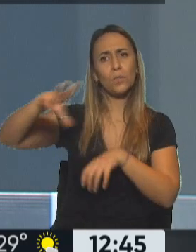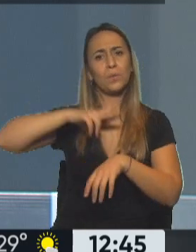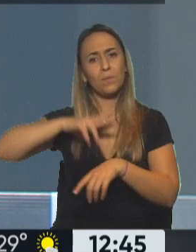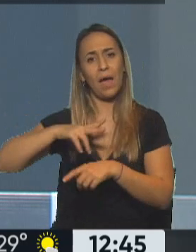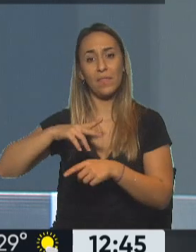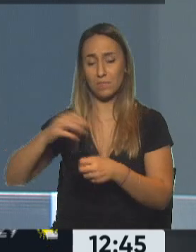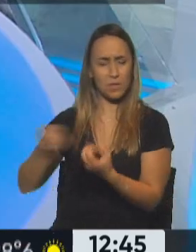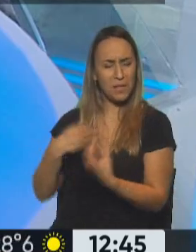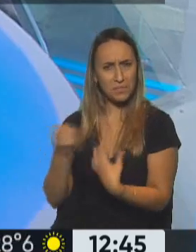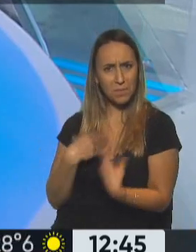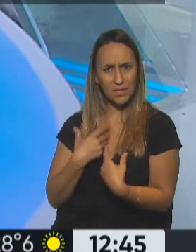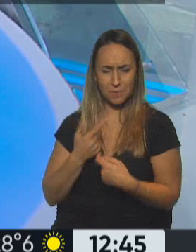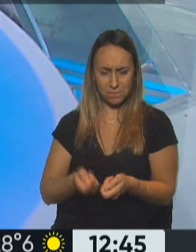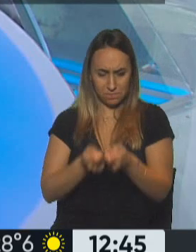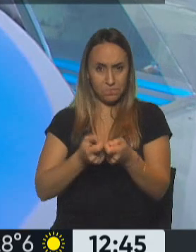me mandan a mi celular,